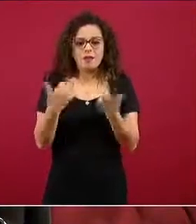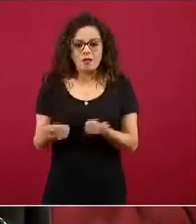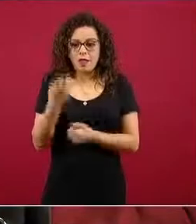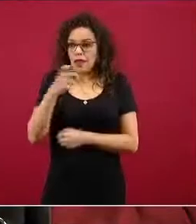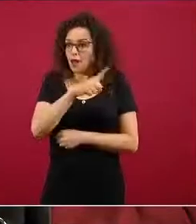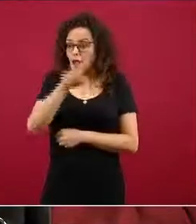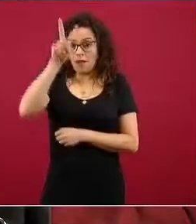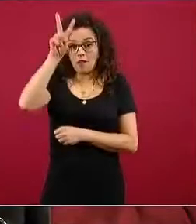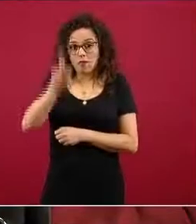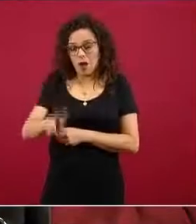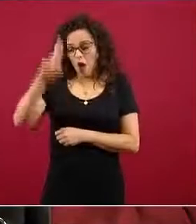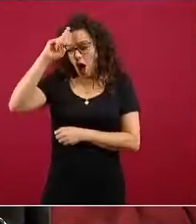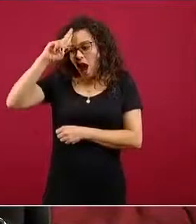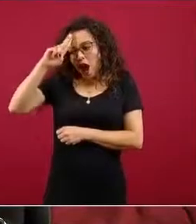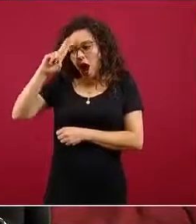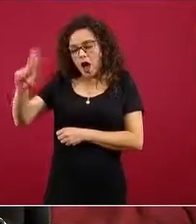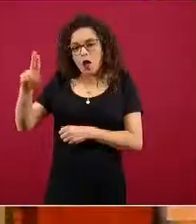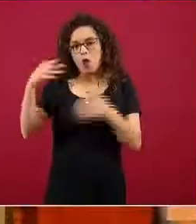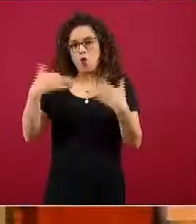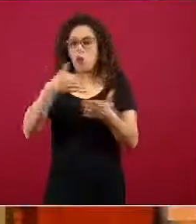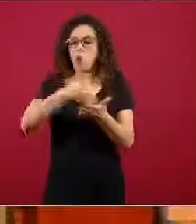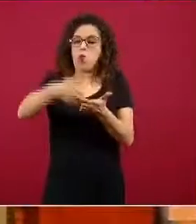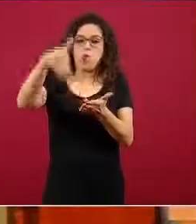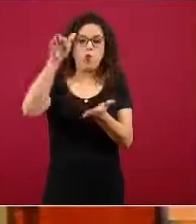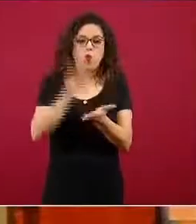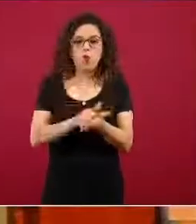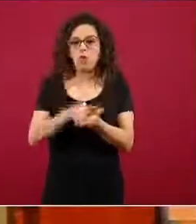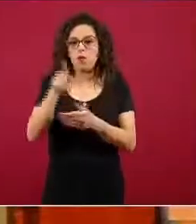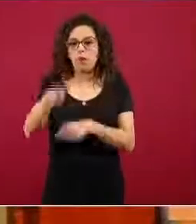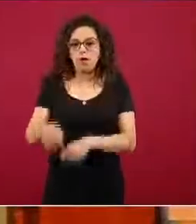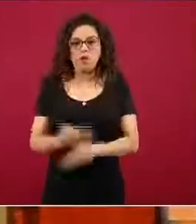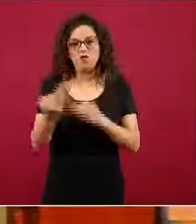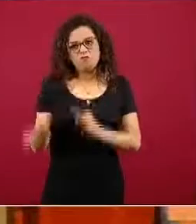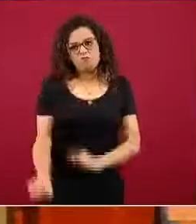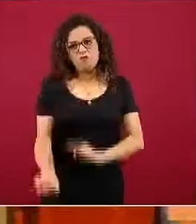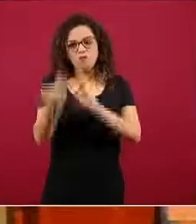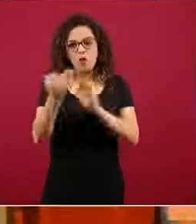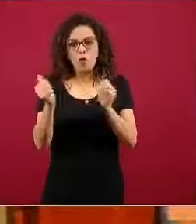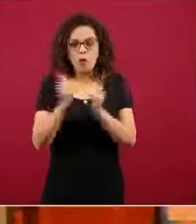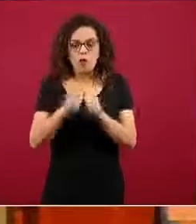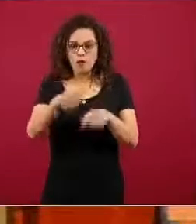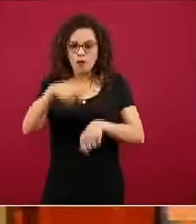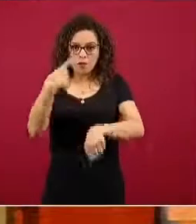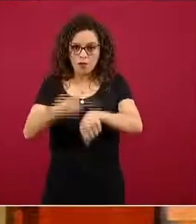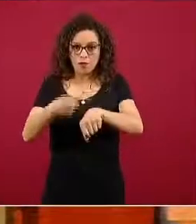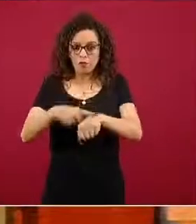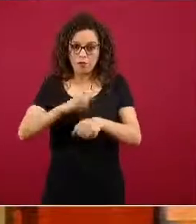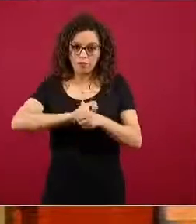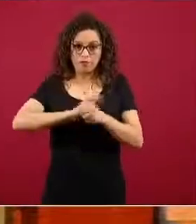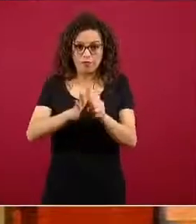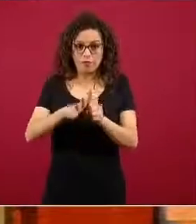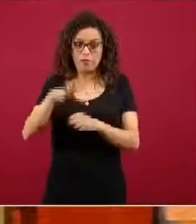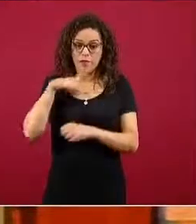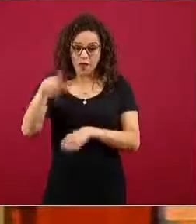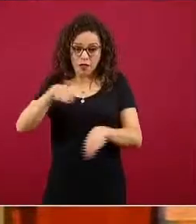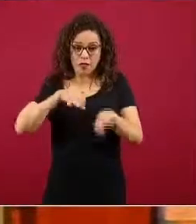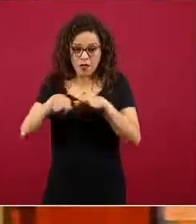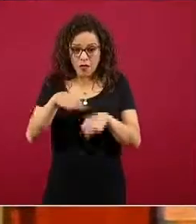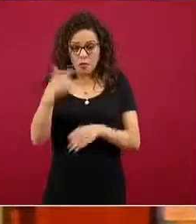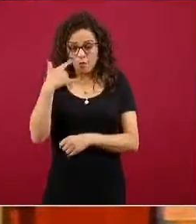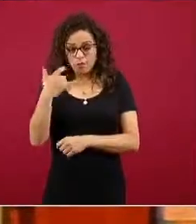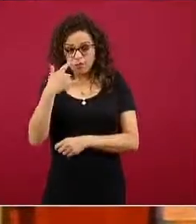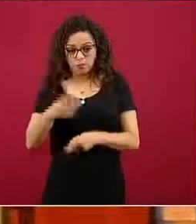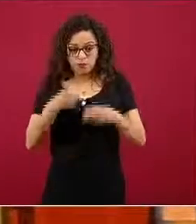grandes héroes y heroínas que están trabajando en la línea de batalla, también nos debe hacer reflexionar entre nuestras actitudes que